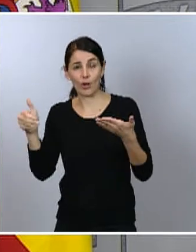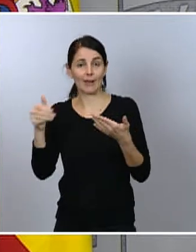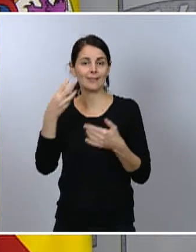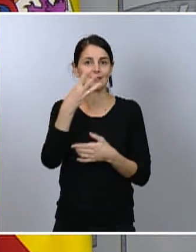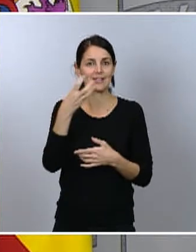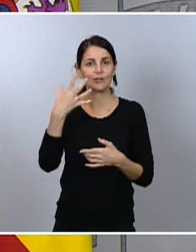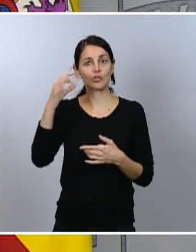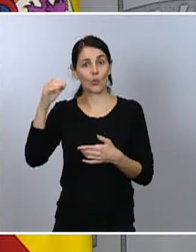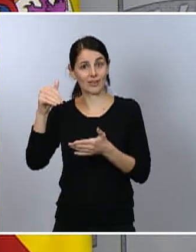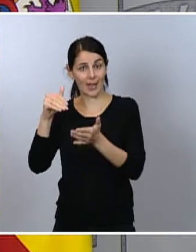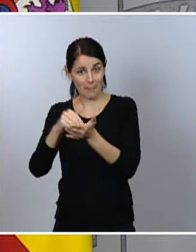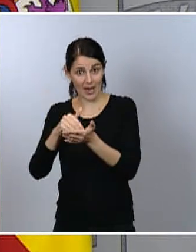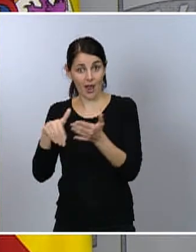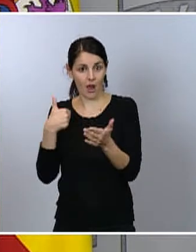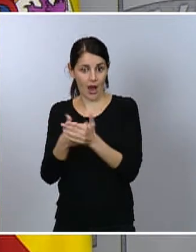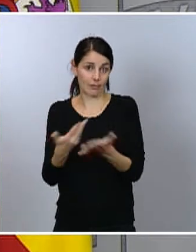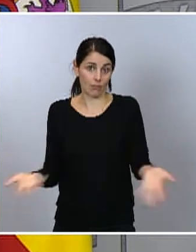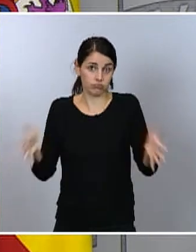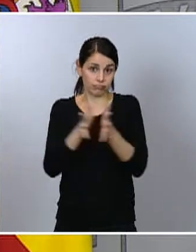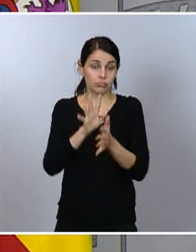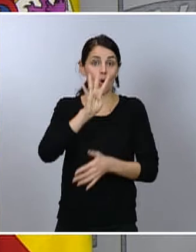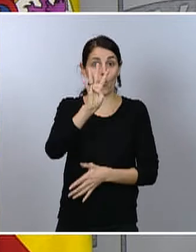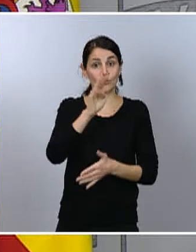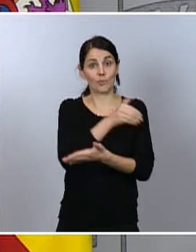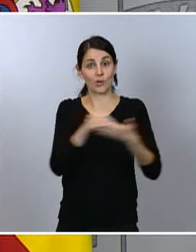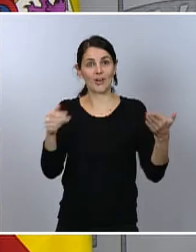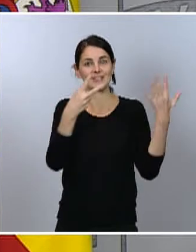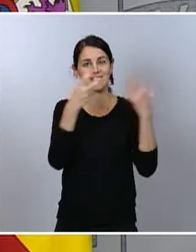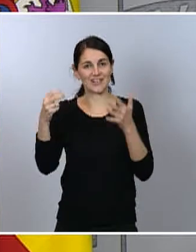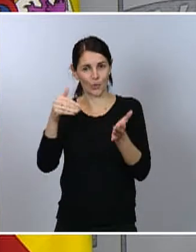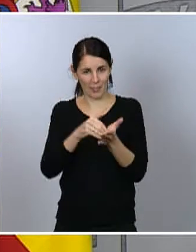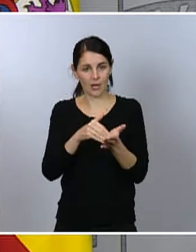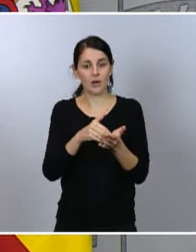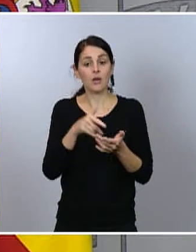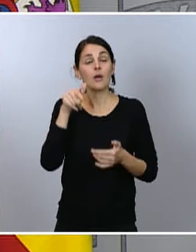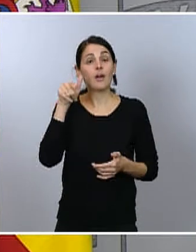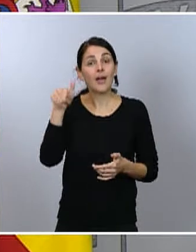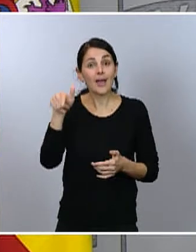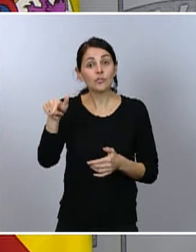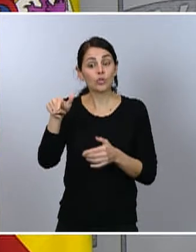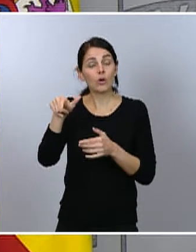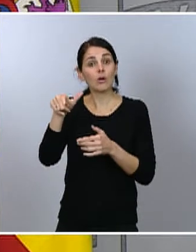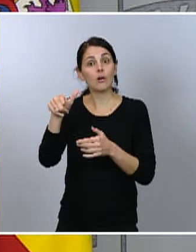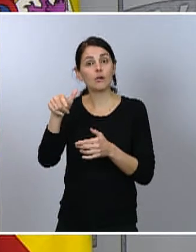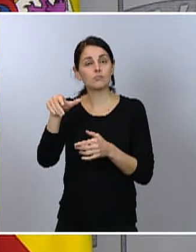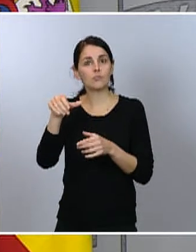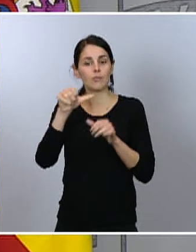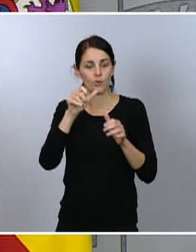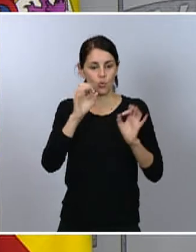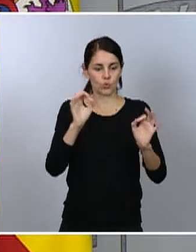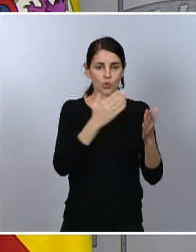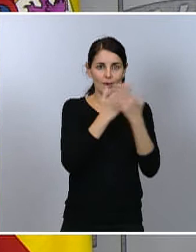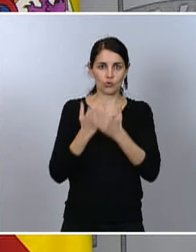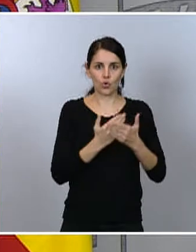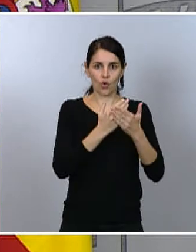2.350.000 hasta llegar a los 4.700.000, ha ocurrido desde la finalización del estudio de seroprevalencia hasta